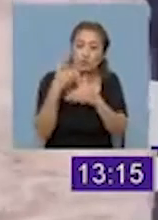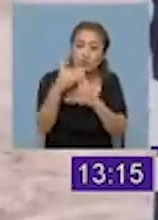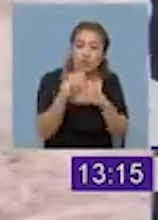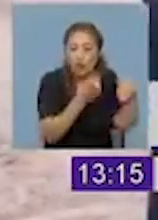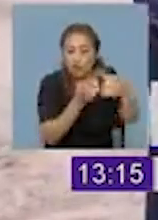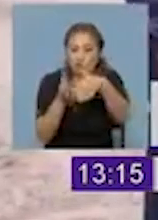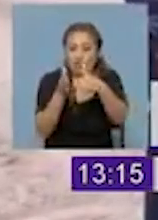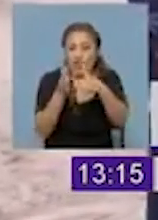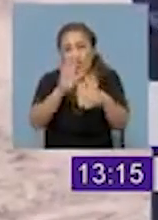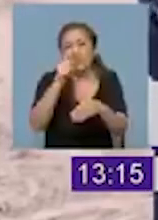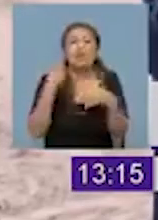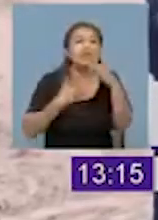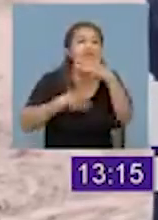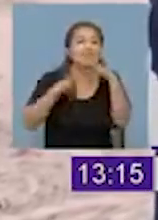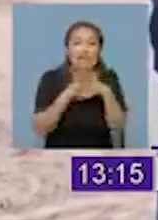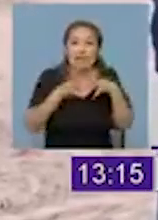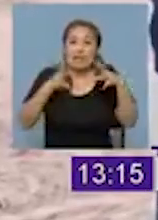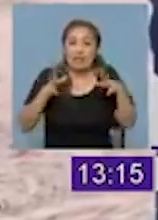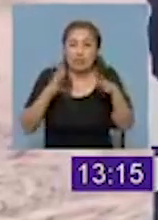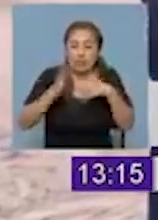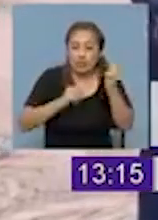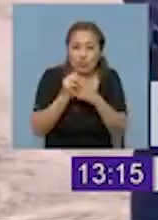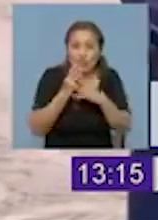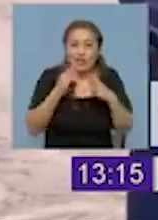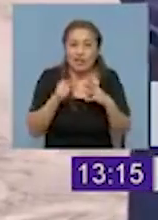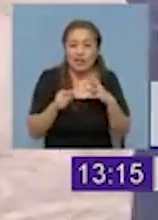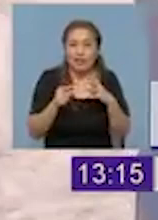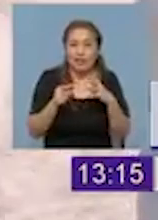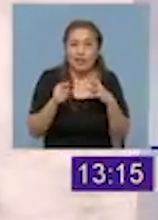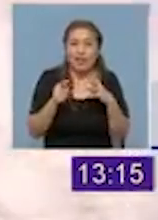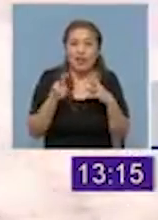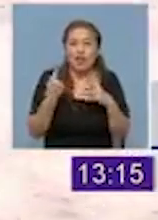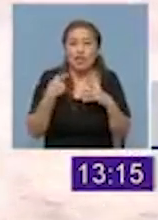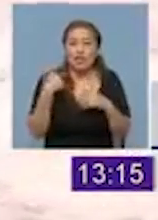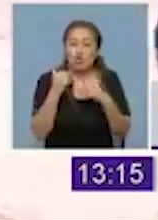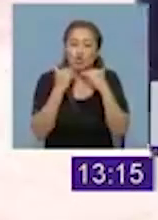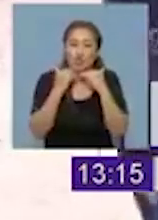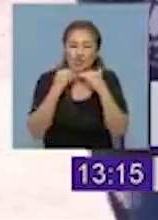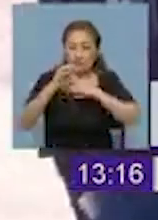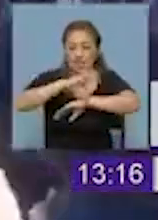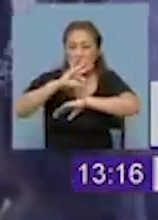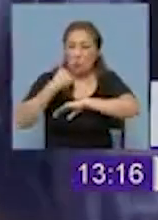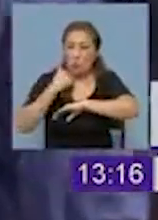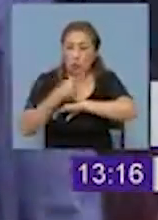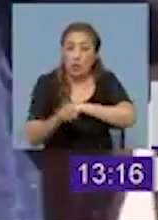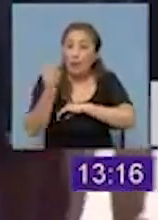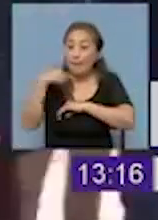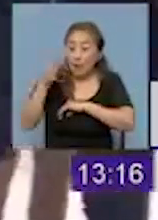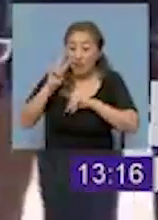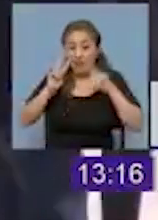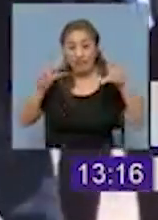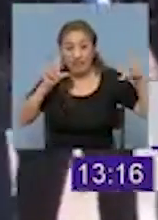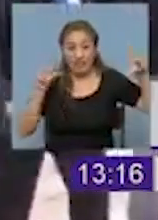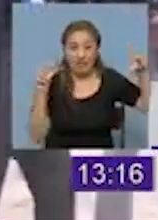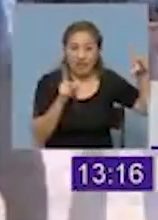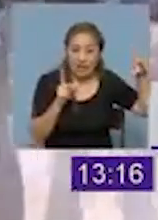río grande una obra magnífica digamos ahora que a ver este yo no soy ingeniero pero es el ver la